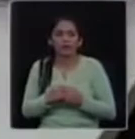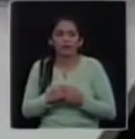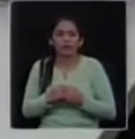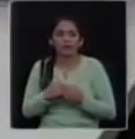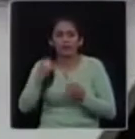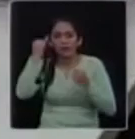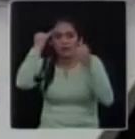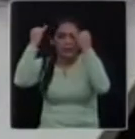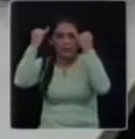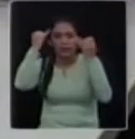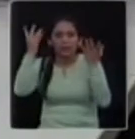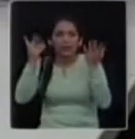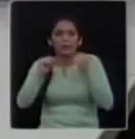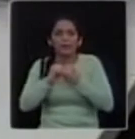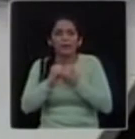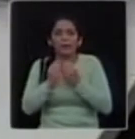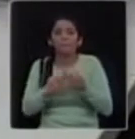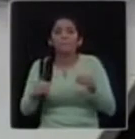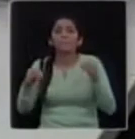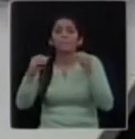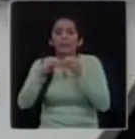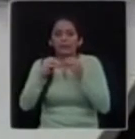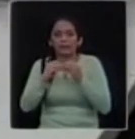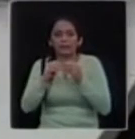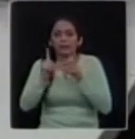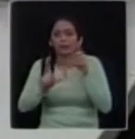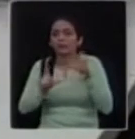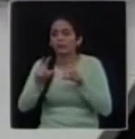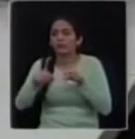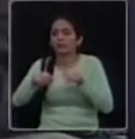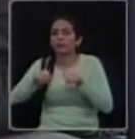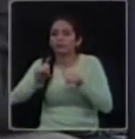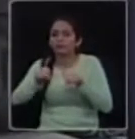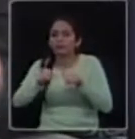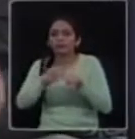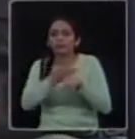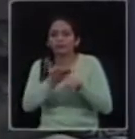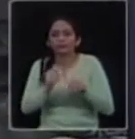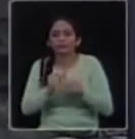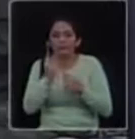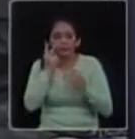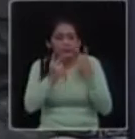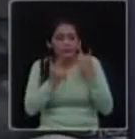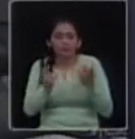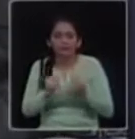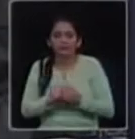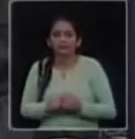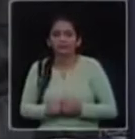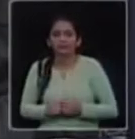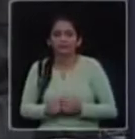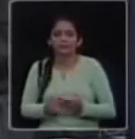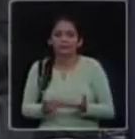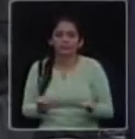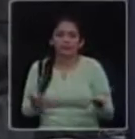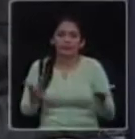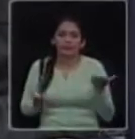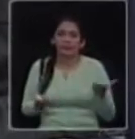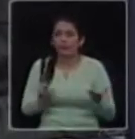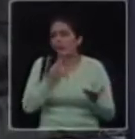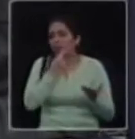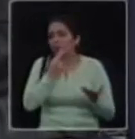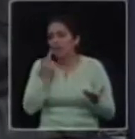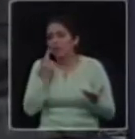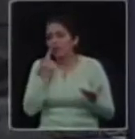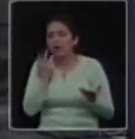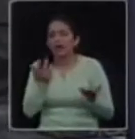un sitio para que los bikers compartan, tal vez un pub o un restaurante con música rock,